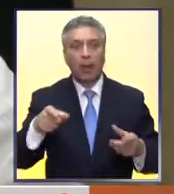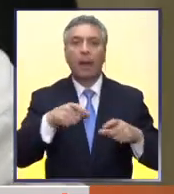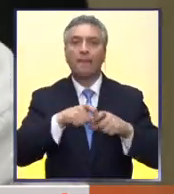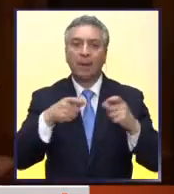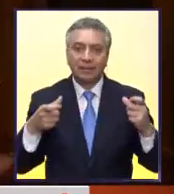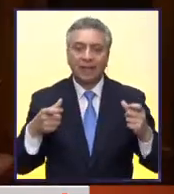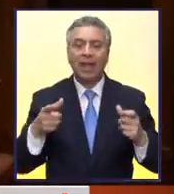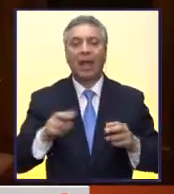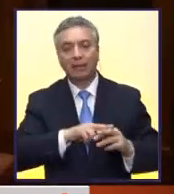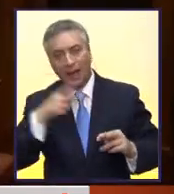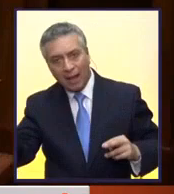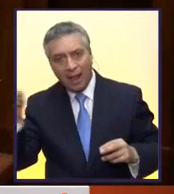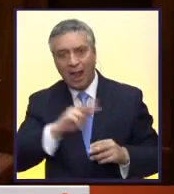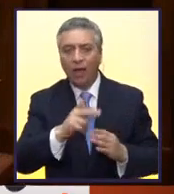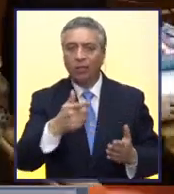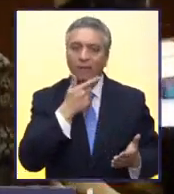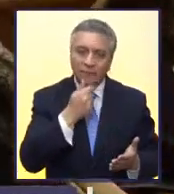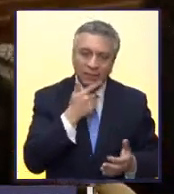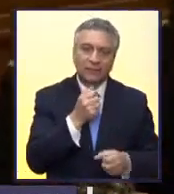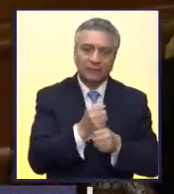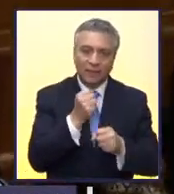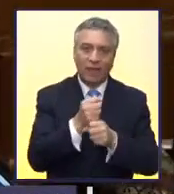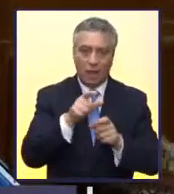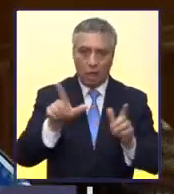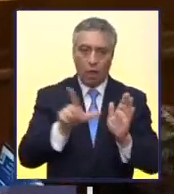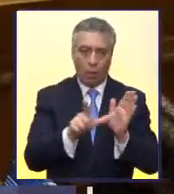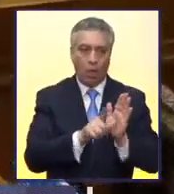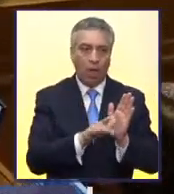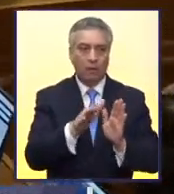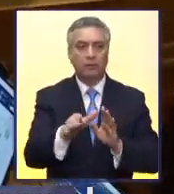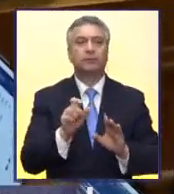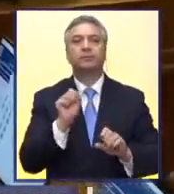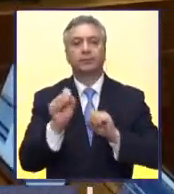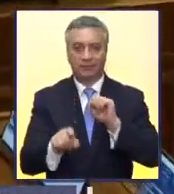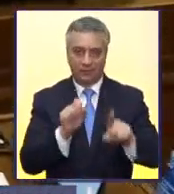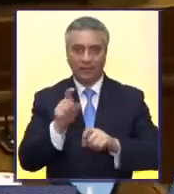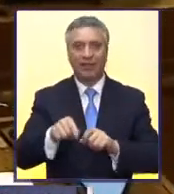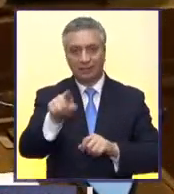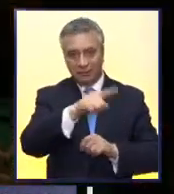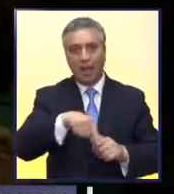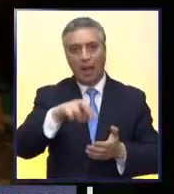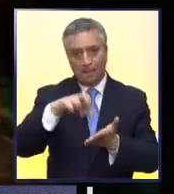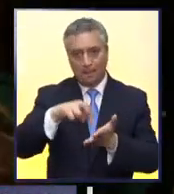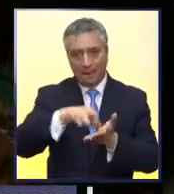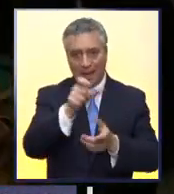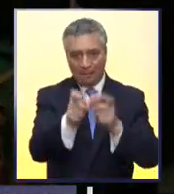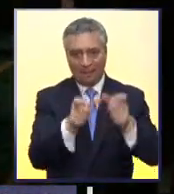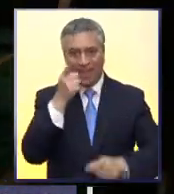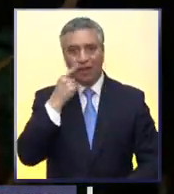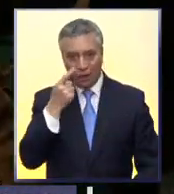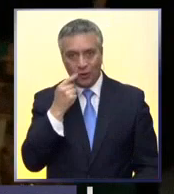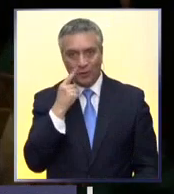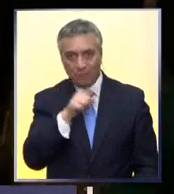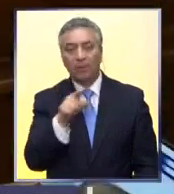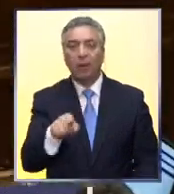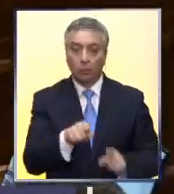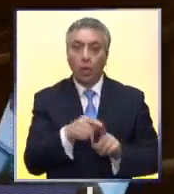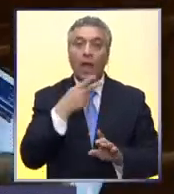traslados y facilitar el trabajo en los distritos. Defensa de los parlamentarios que de una u otra manera ahorran por